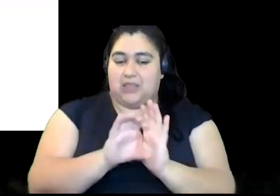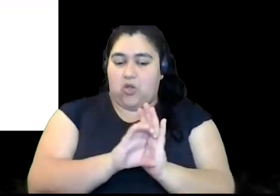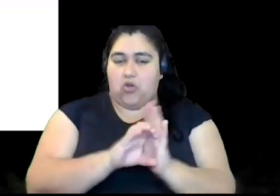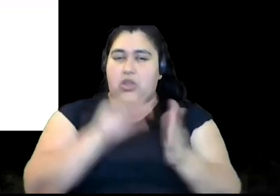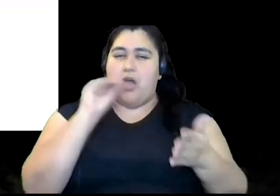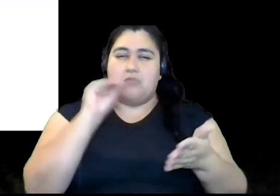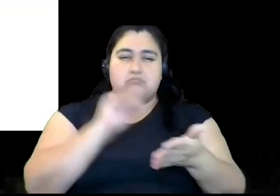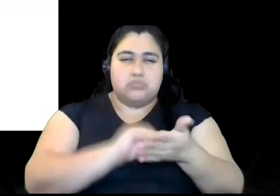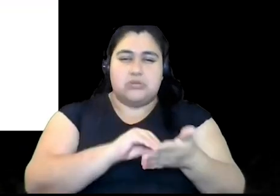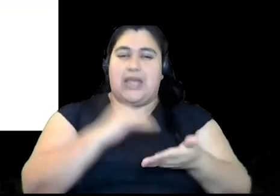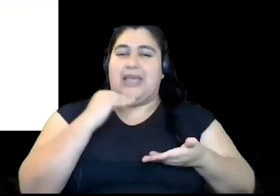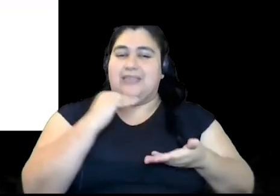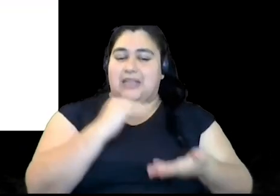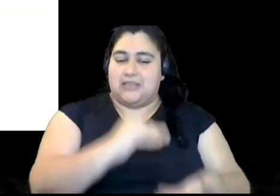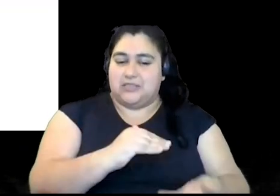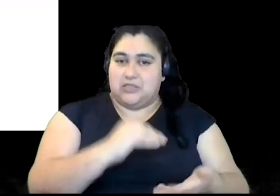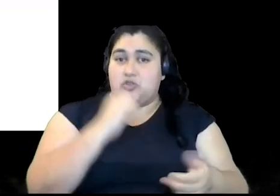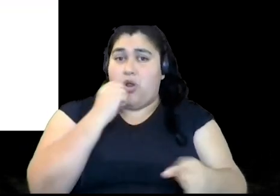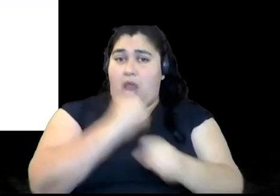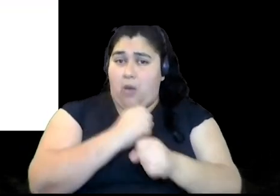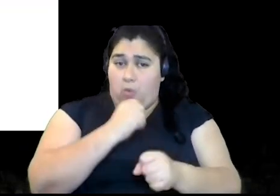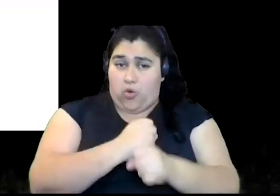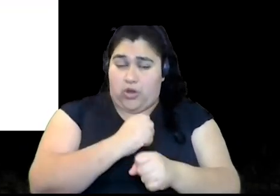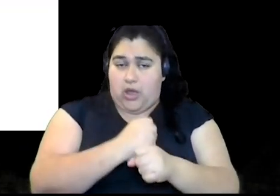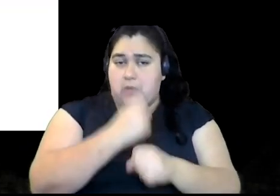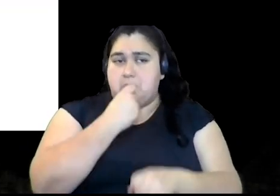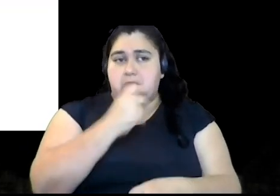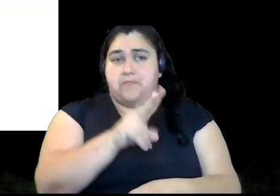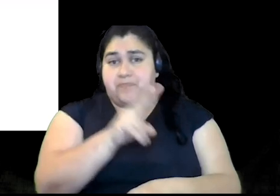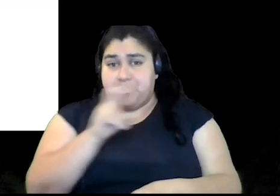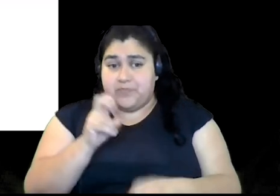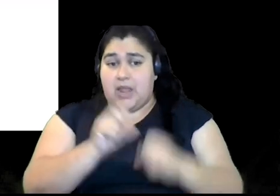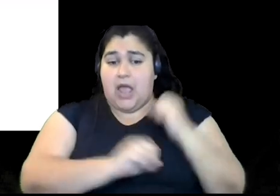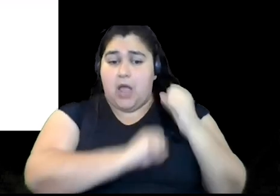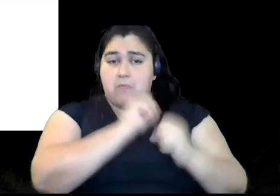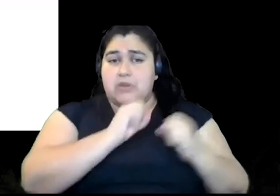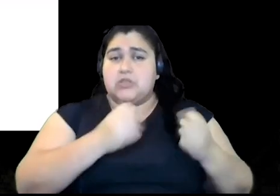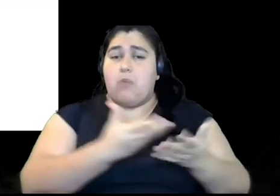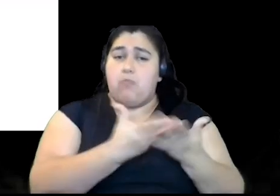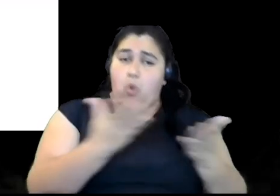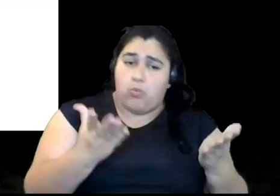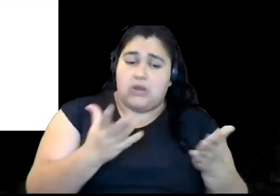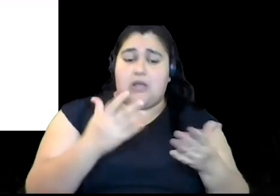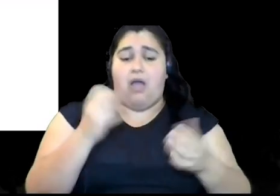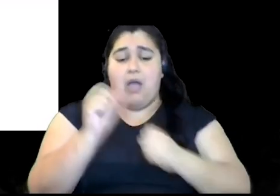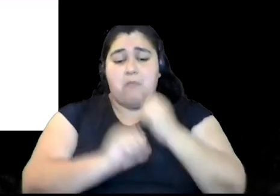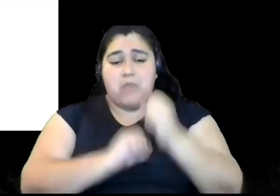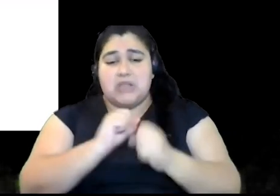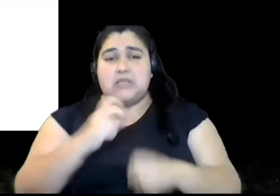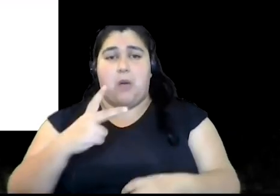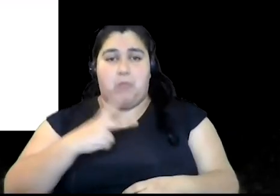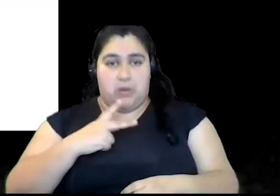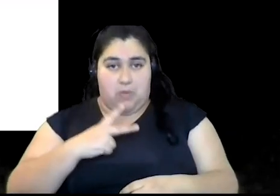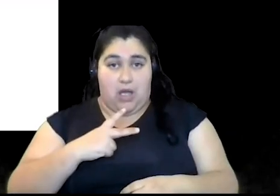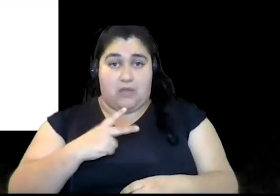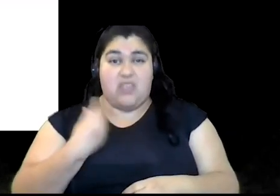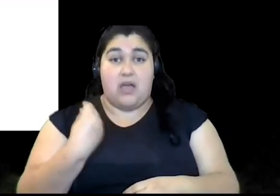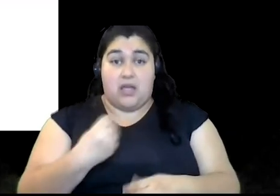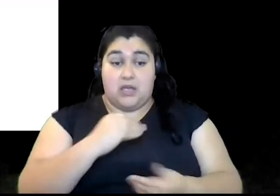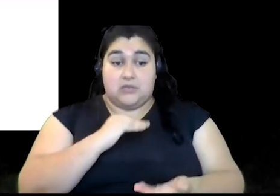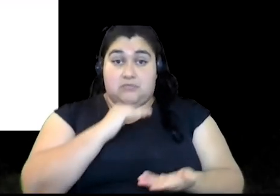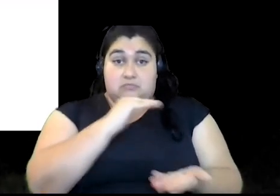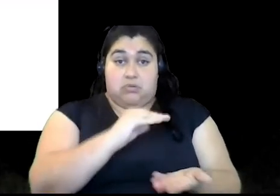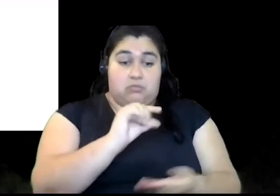toda indemnización laboral percibida por directivos de empresas públicas o privadas en la porción